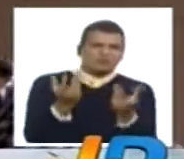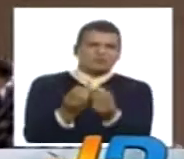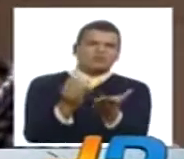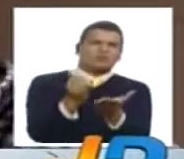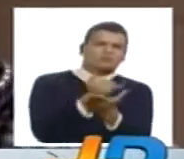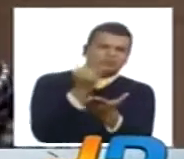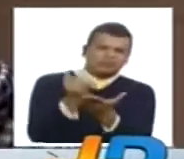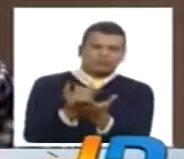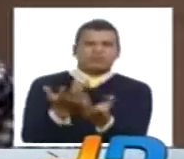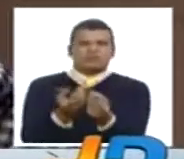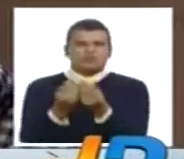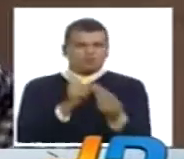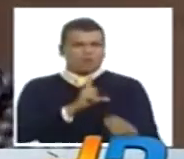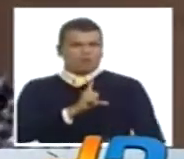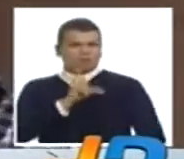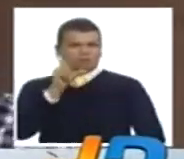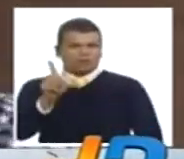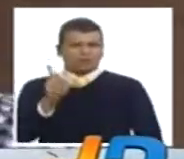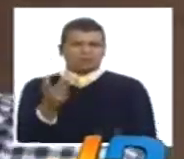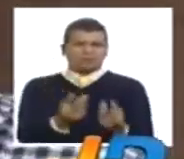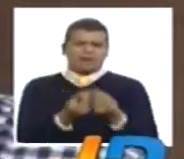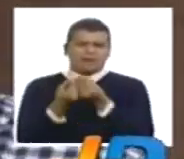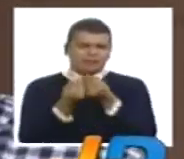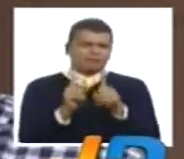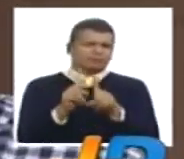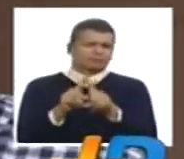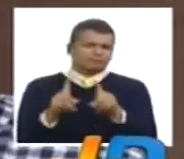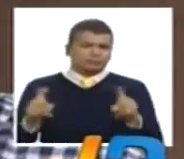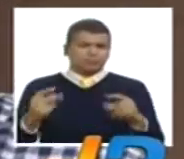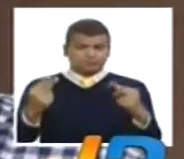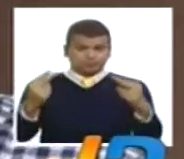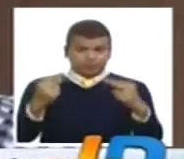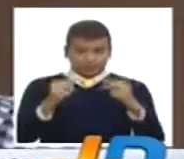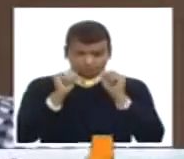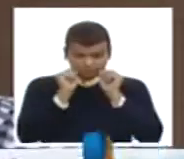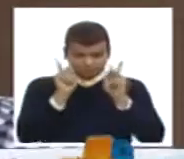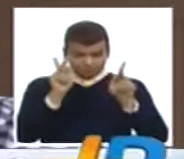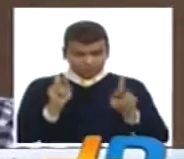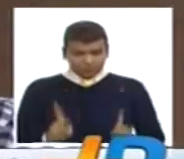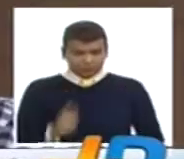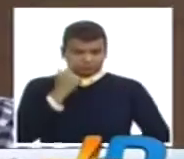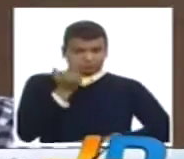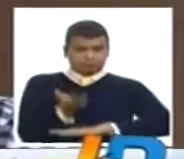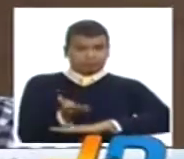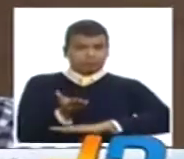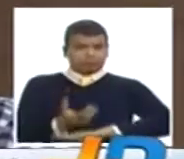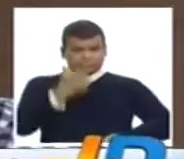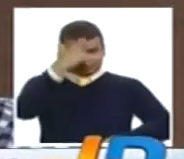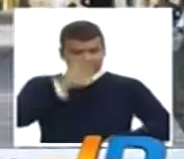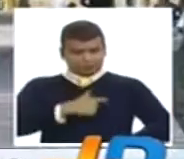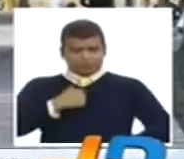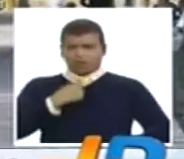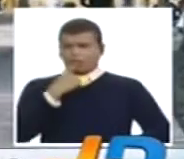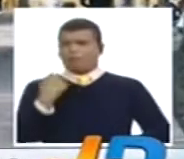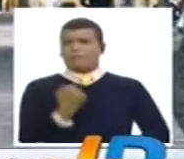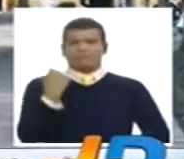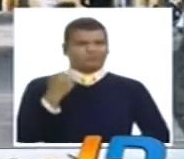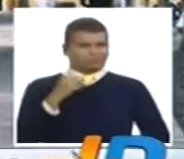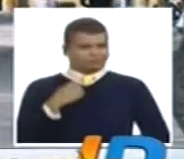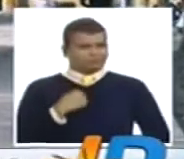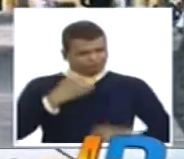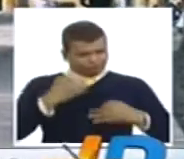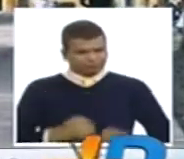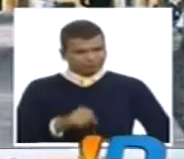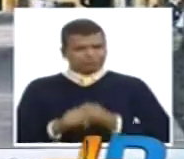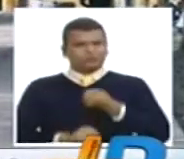ediles, concejales, y todos viendo en Felipe Muñoz que es una propuesta seria y de comunidad. Lograr solucionar los